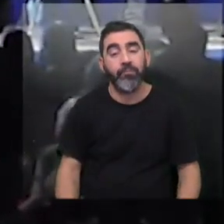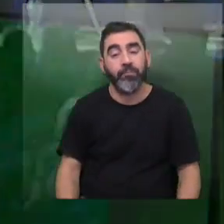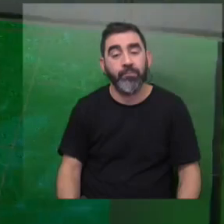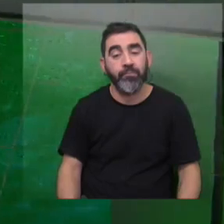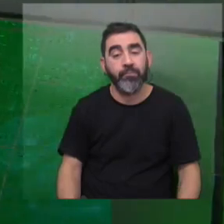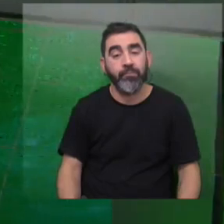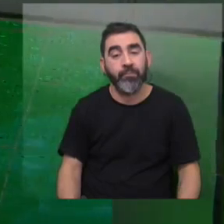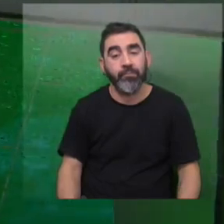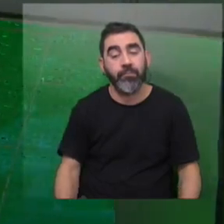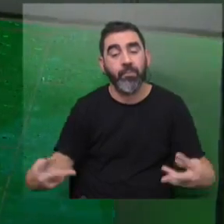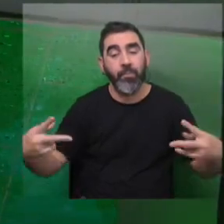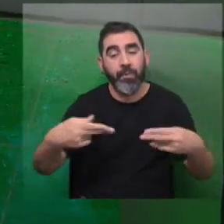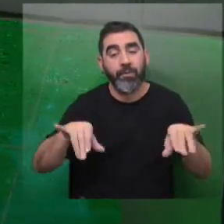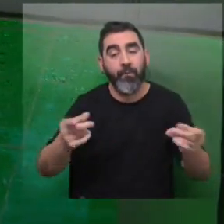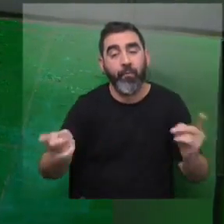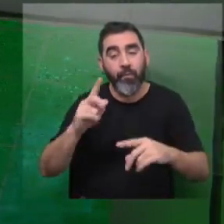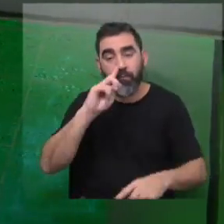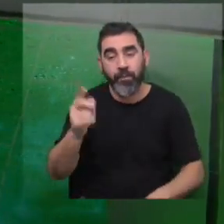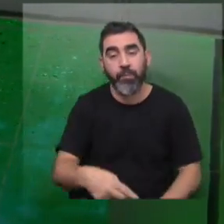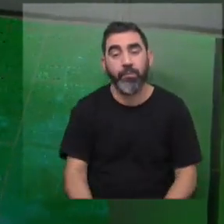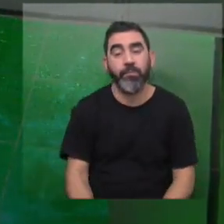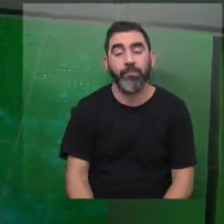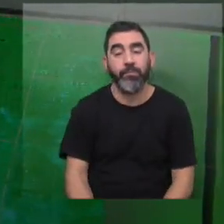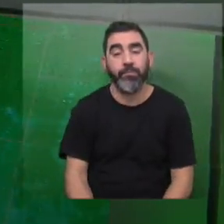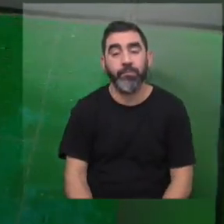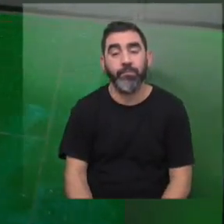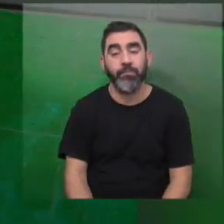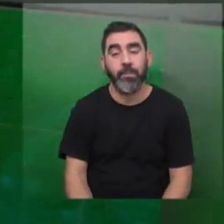agre hacemos una pausa muy breve y volvemos